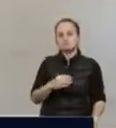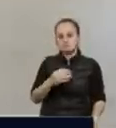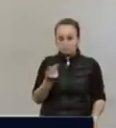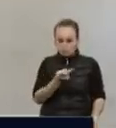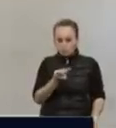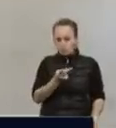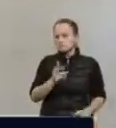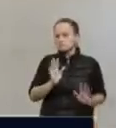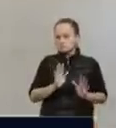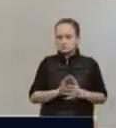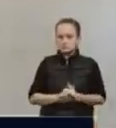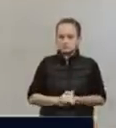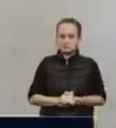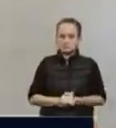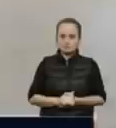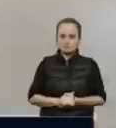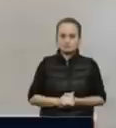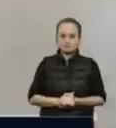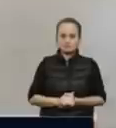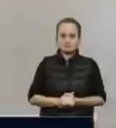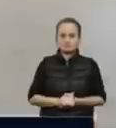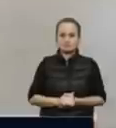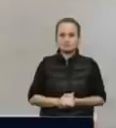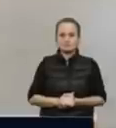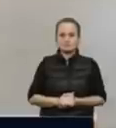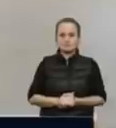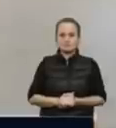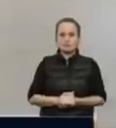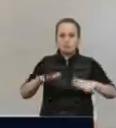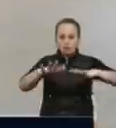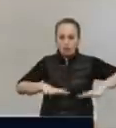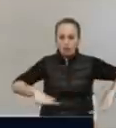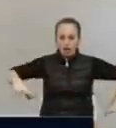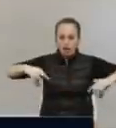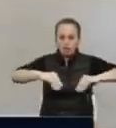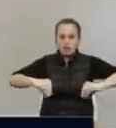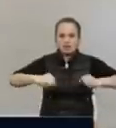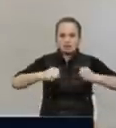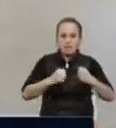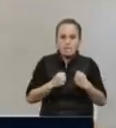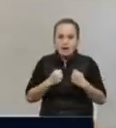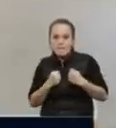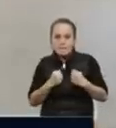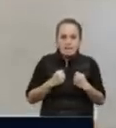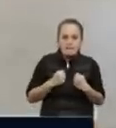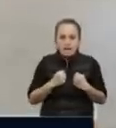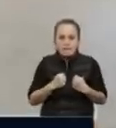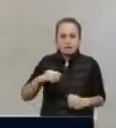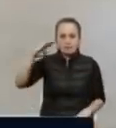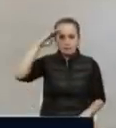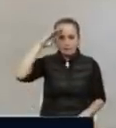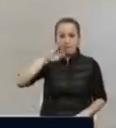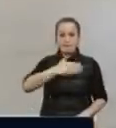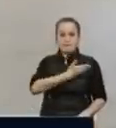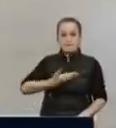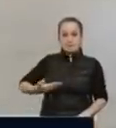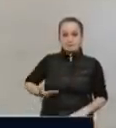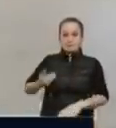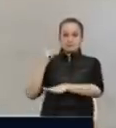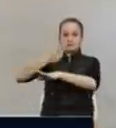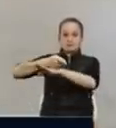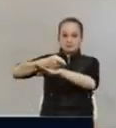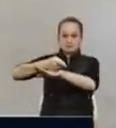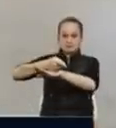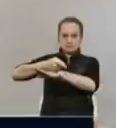concretamente, un copamiento del territorio, como fue la orden presidencial.